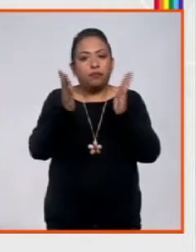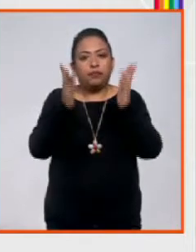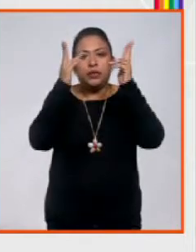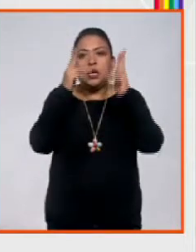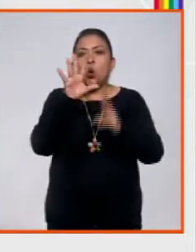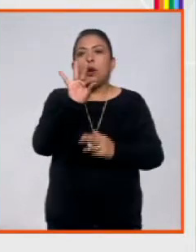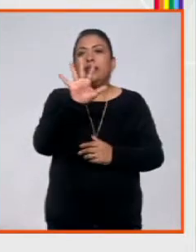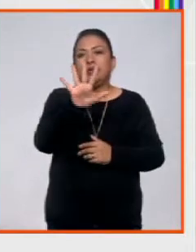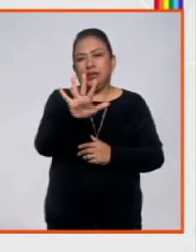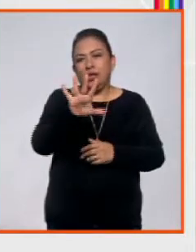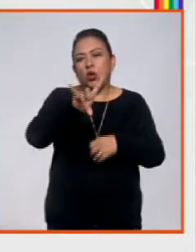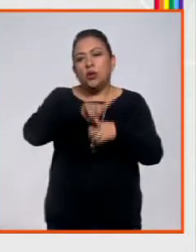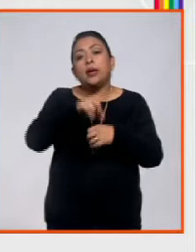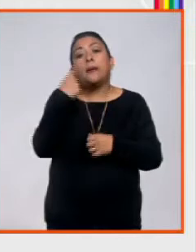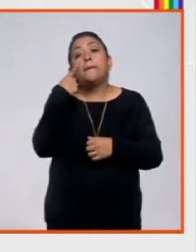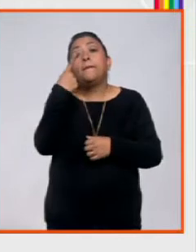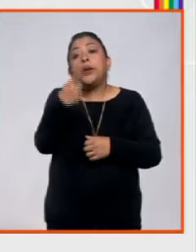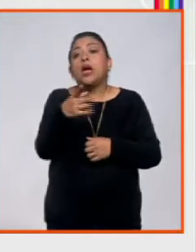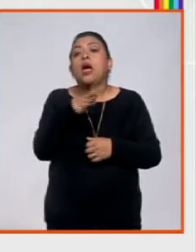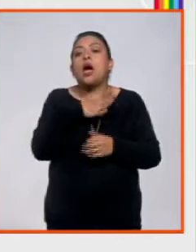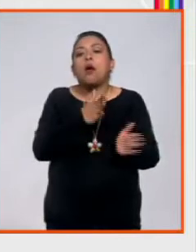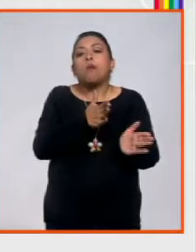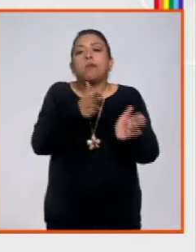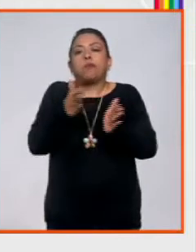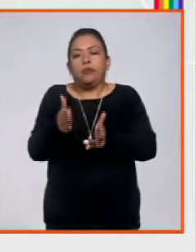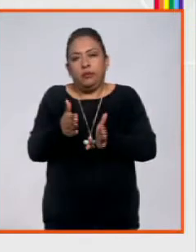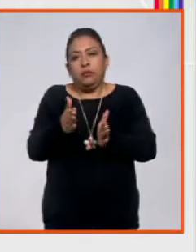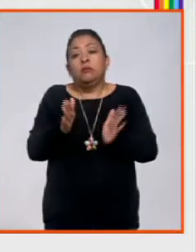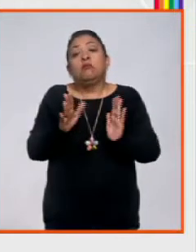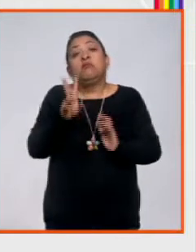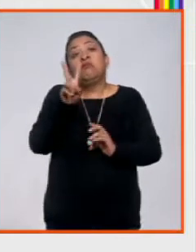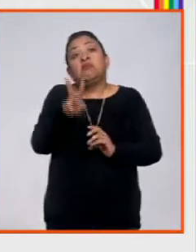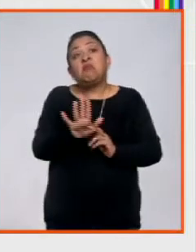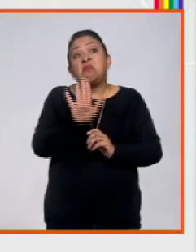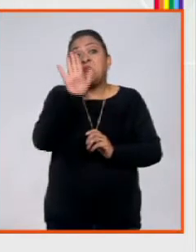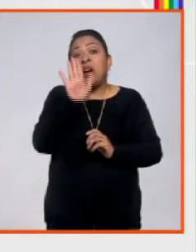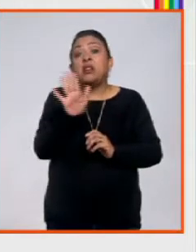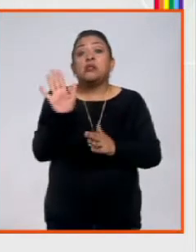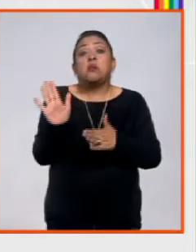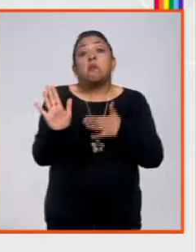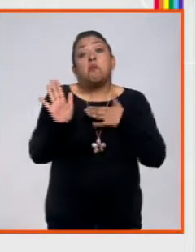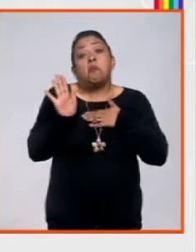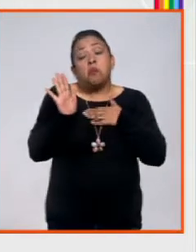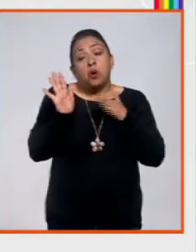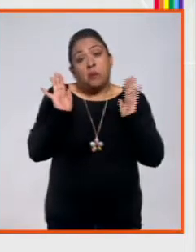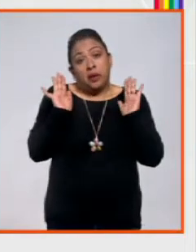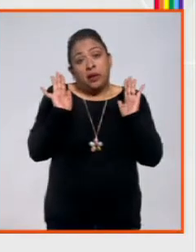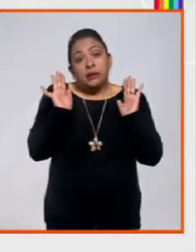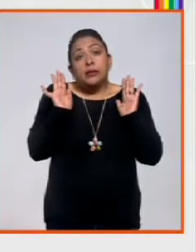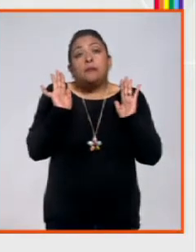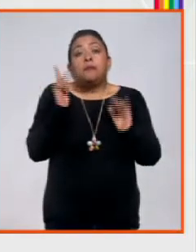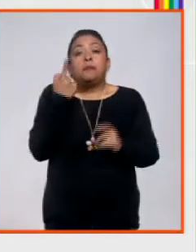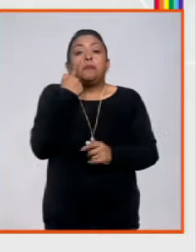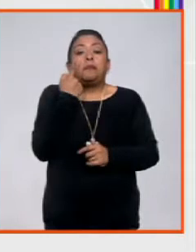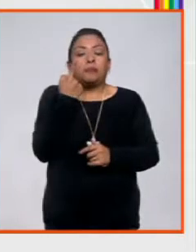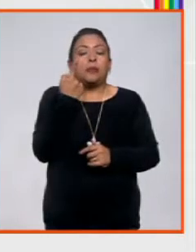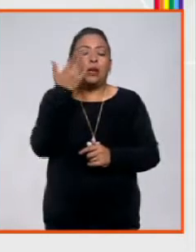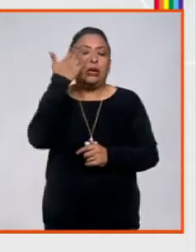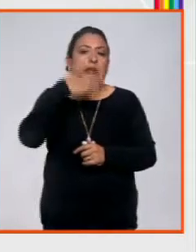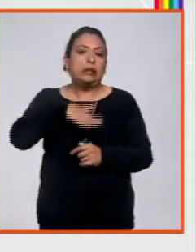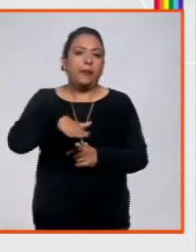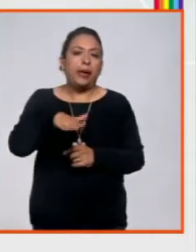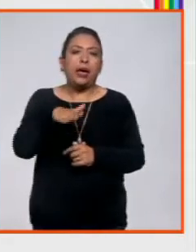45 para ver si hay una prórroga porque finalmente parece que esta fue la promesa y hay que estar muy conscientes